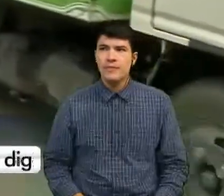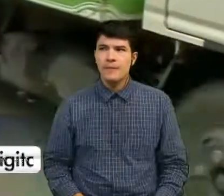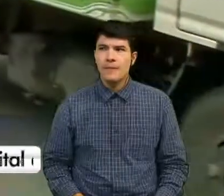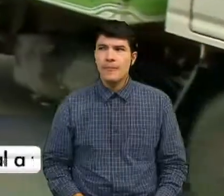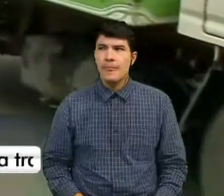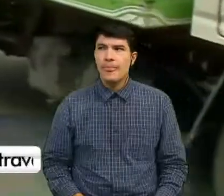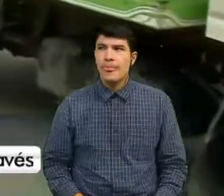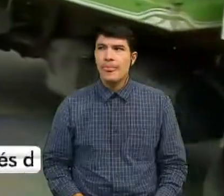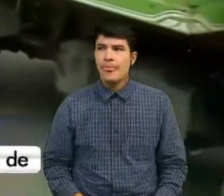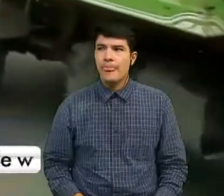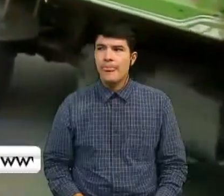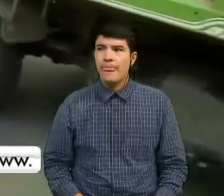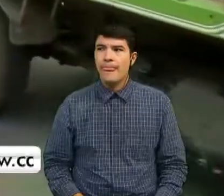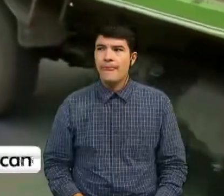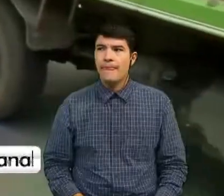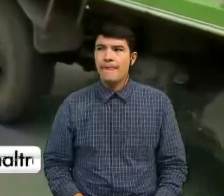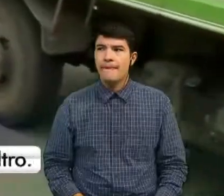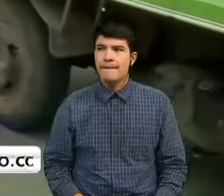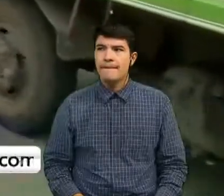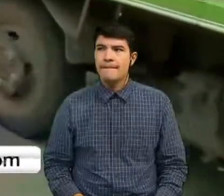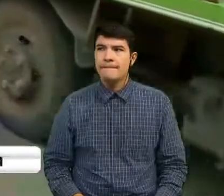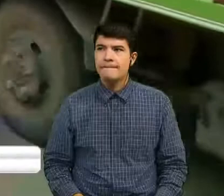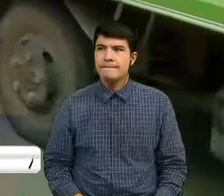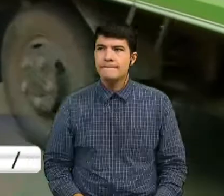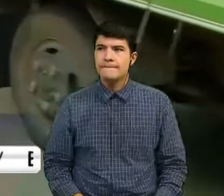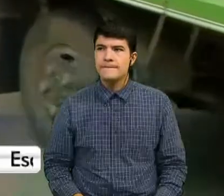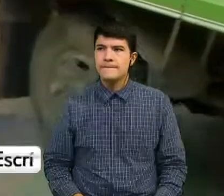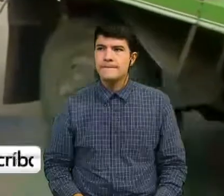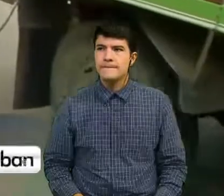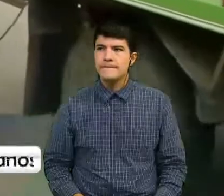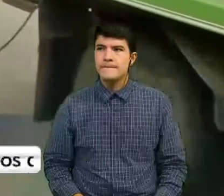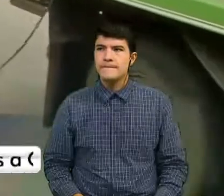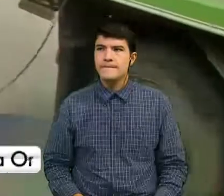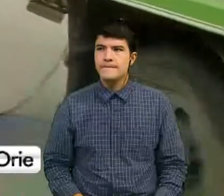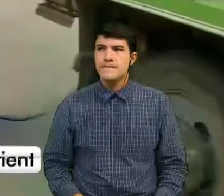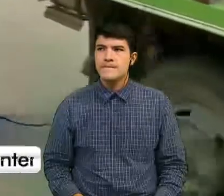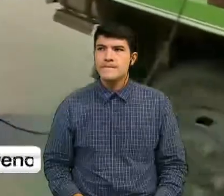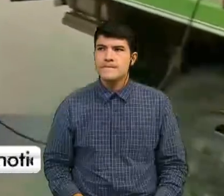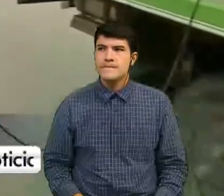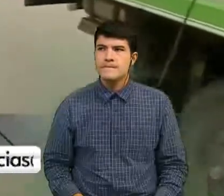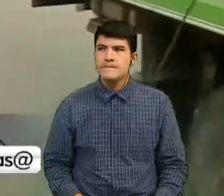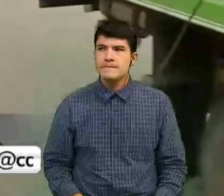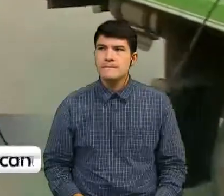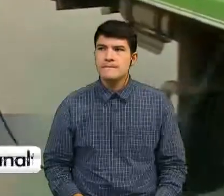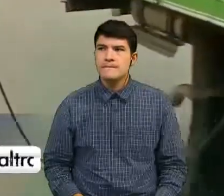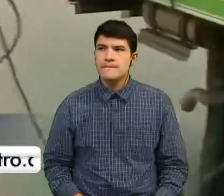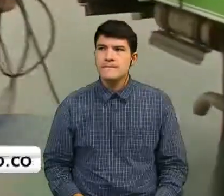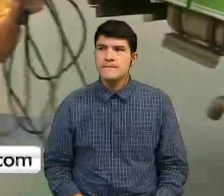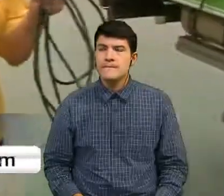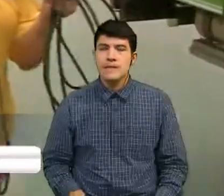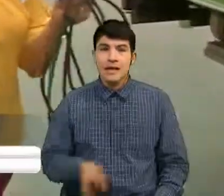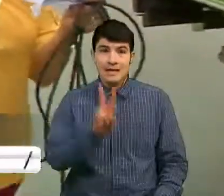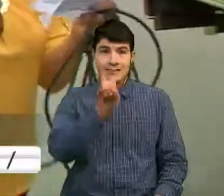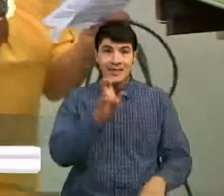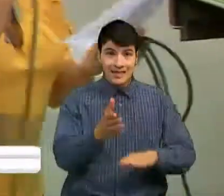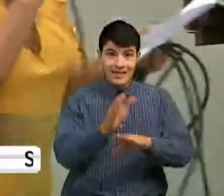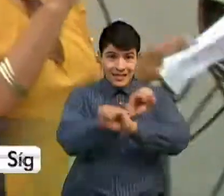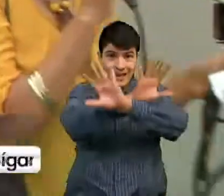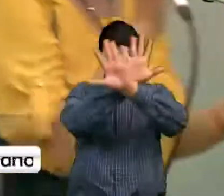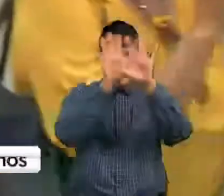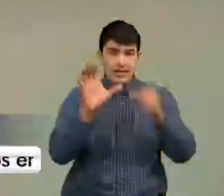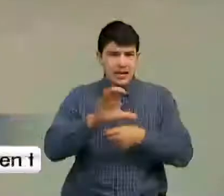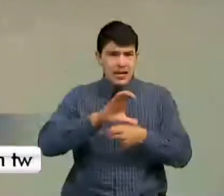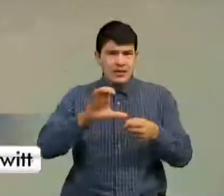Exigimos un nuevo contrato de salud del magisterio. Desde las 7 de la mañana, la ciudad se